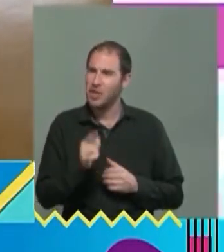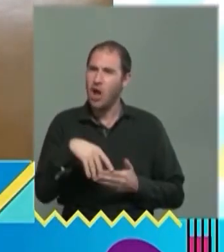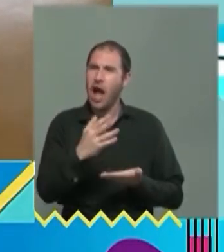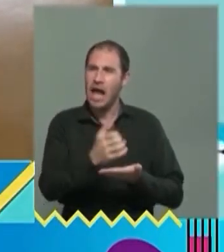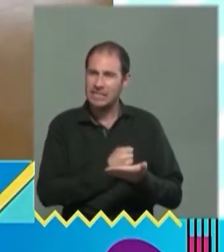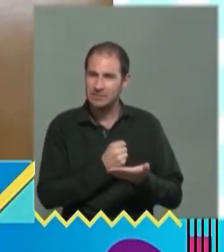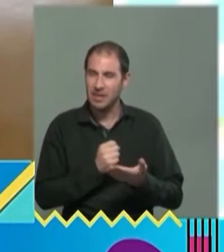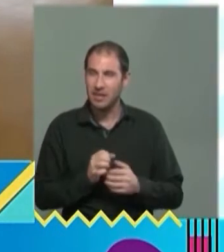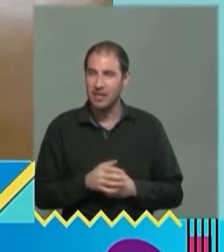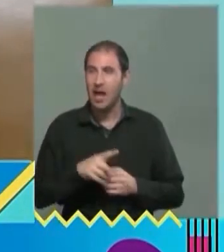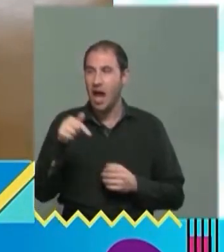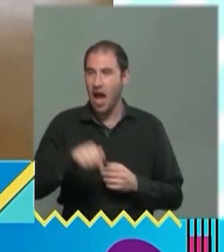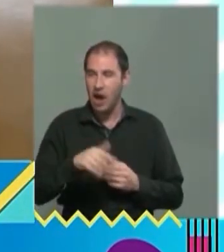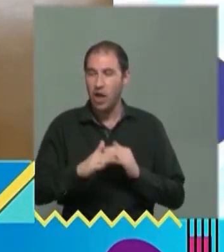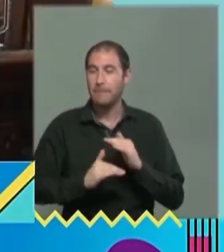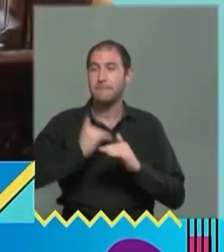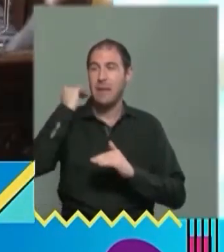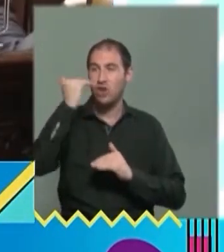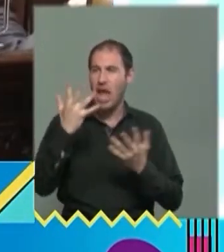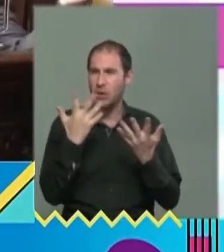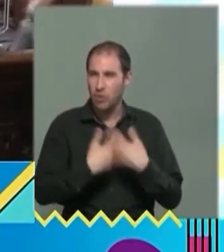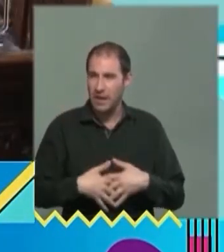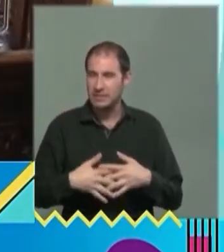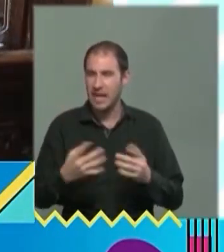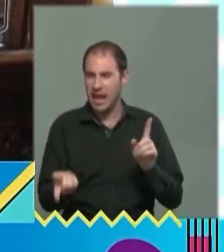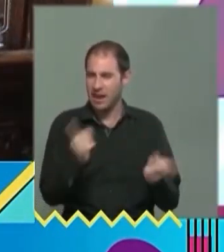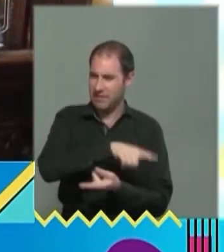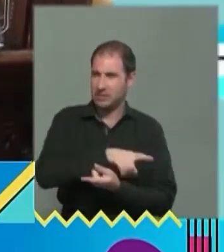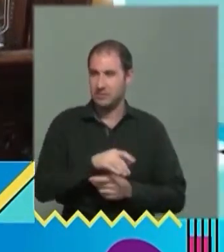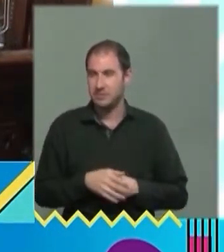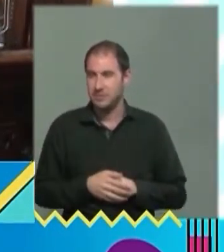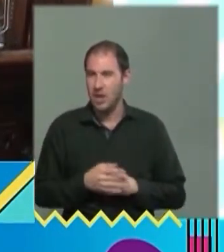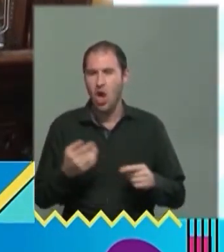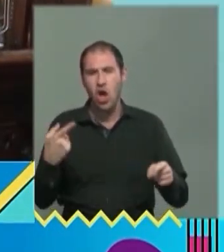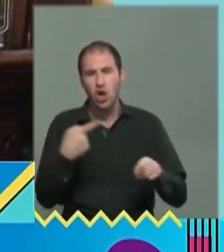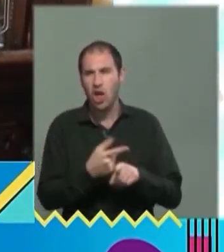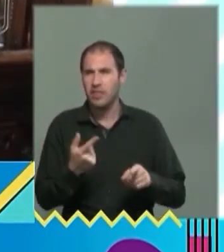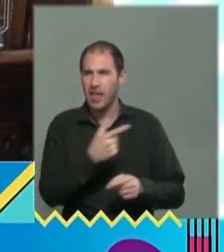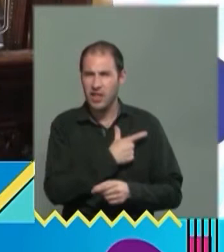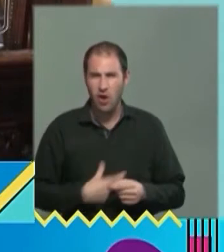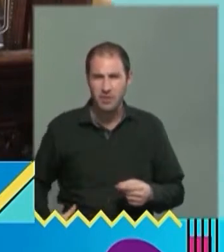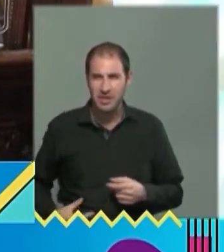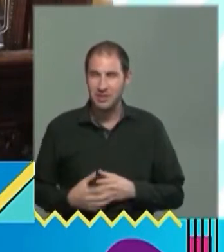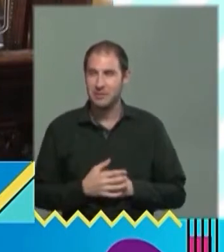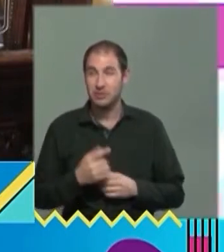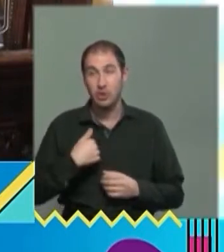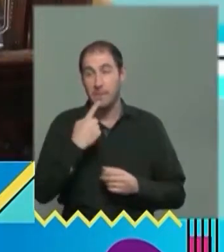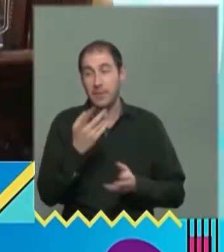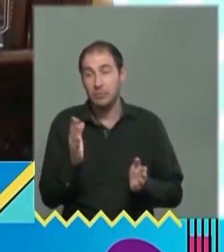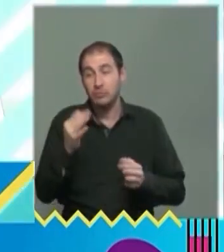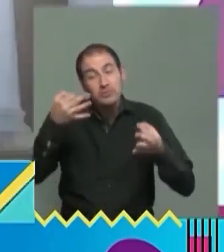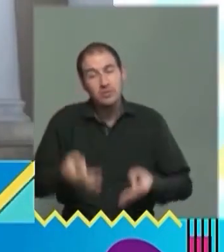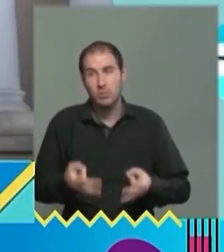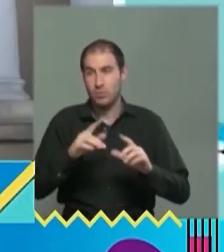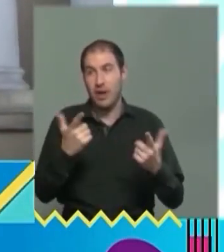aceptando que hoy hay una mayoría automática al revés, en contra del gobierno? Lo pregunto, no lo